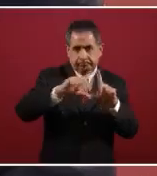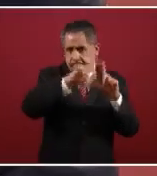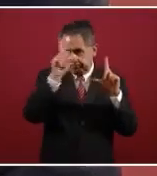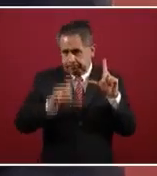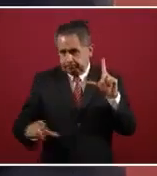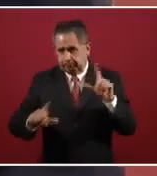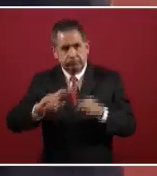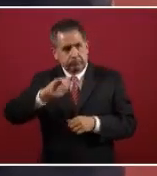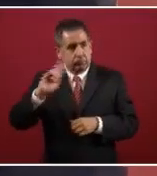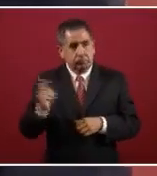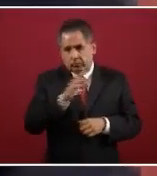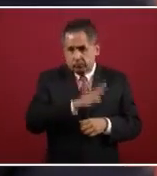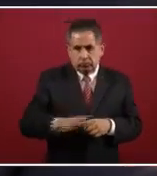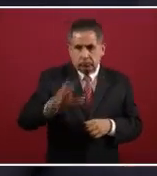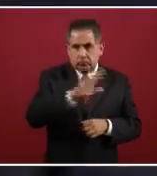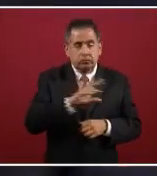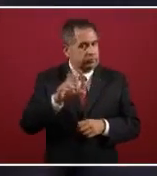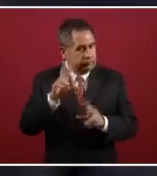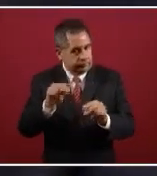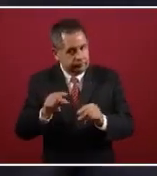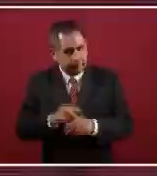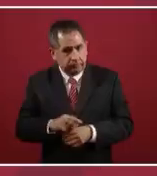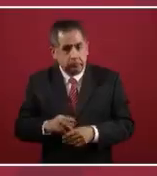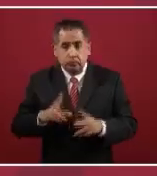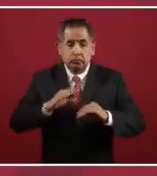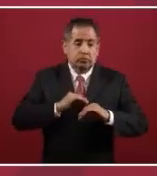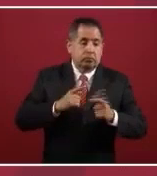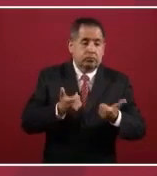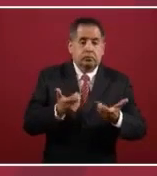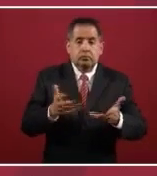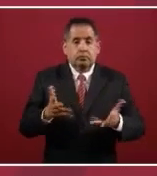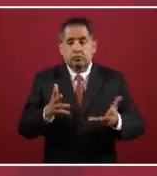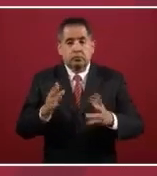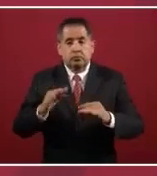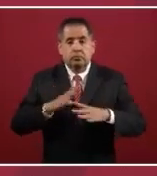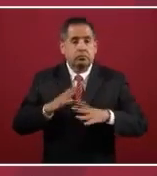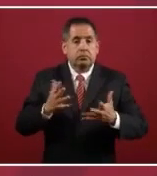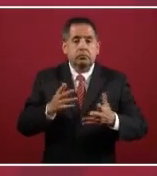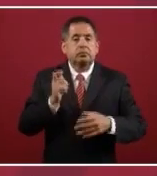las universidades, no es de que no tenemos dinero,